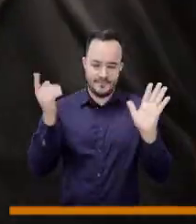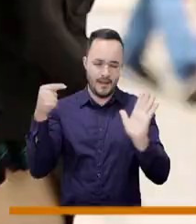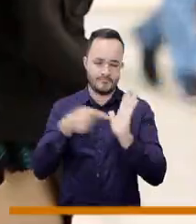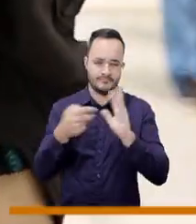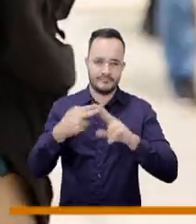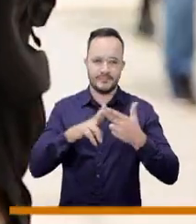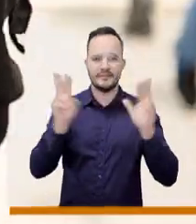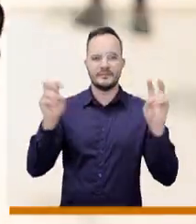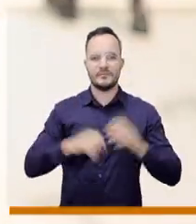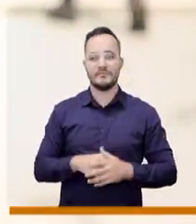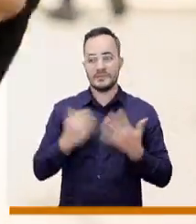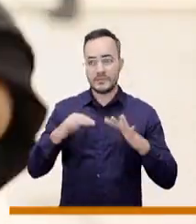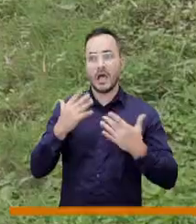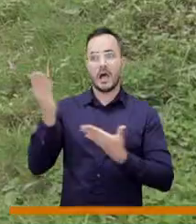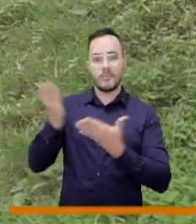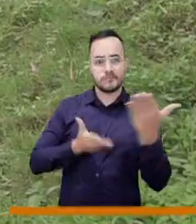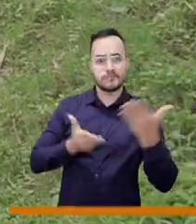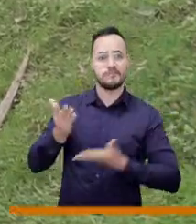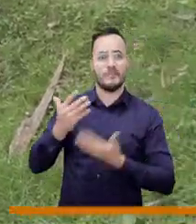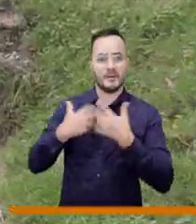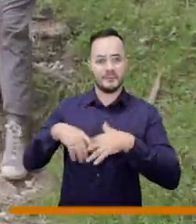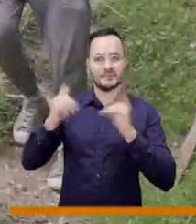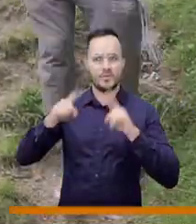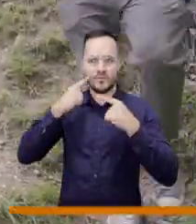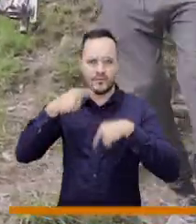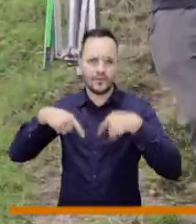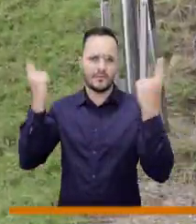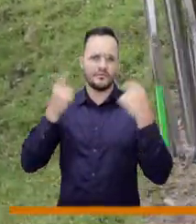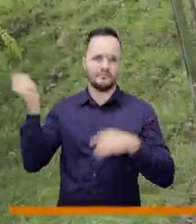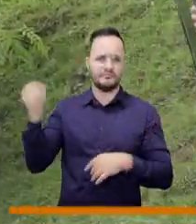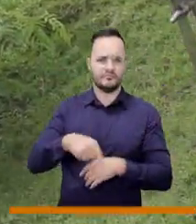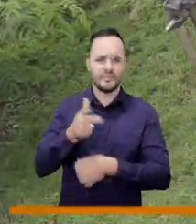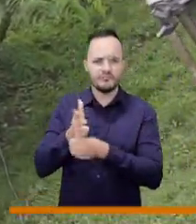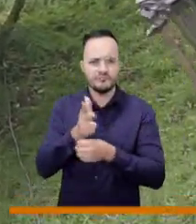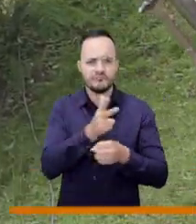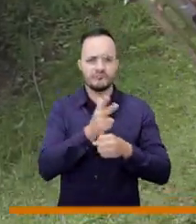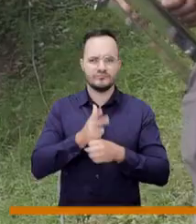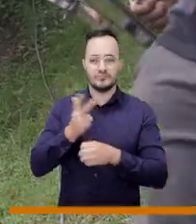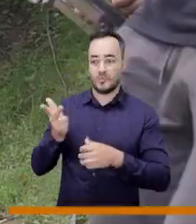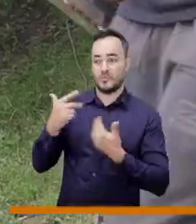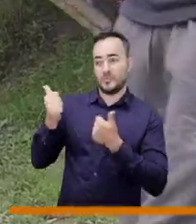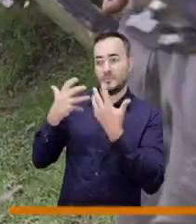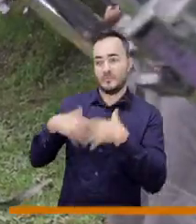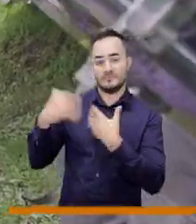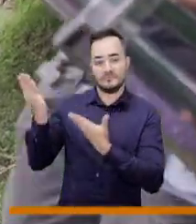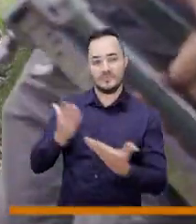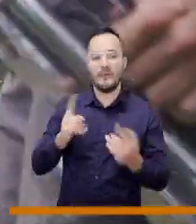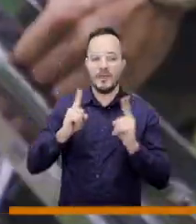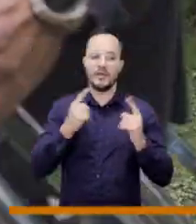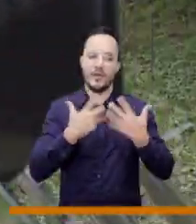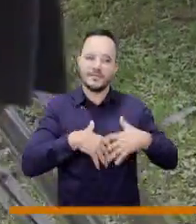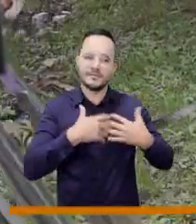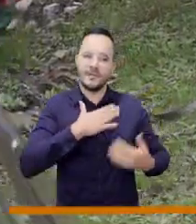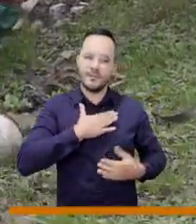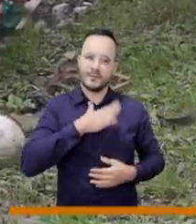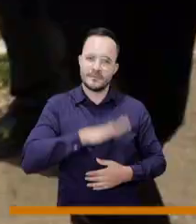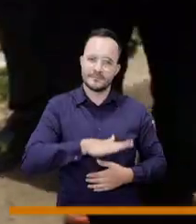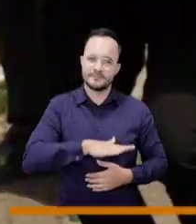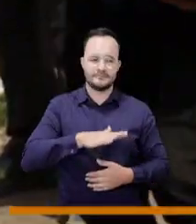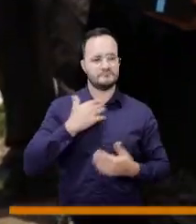que hemos logrado traer grandes productoras, pero también estamos trabajando para que nuestro talento local y nuestras productoras